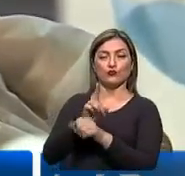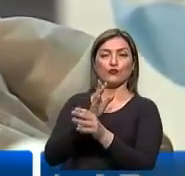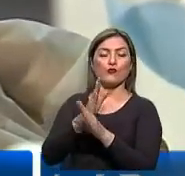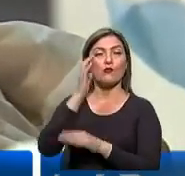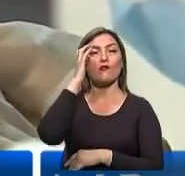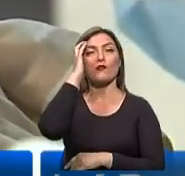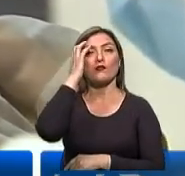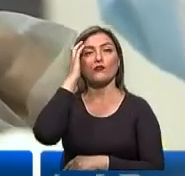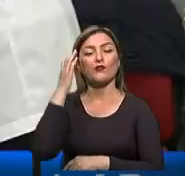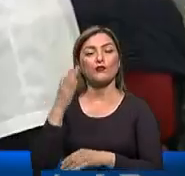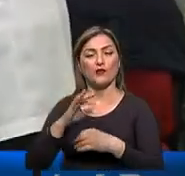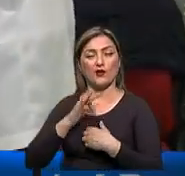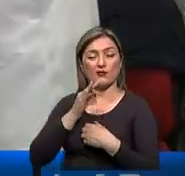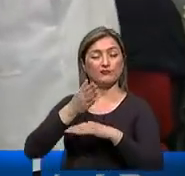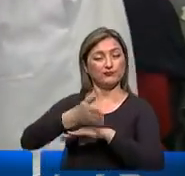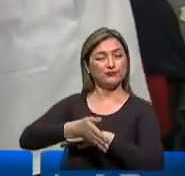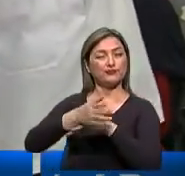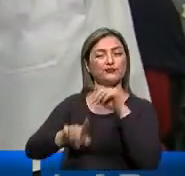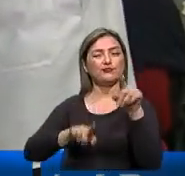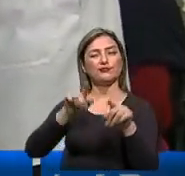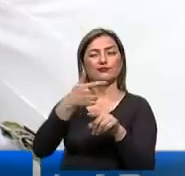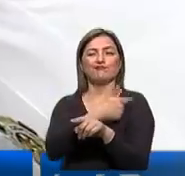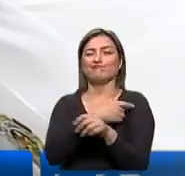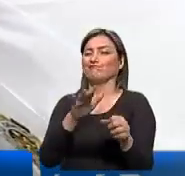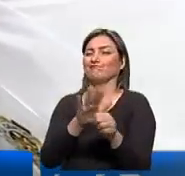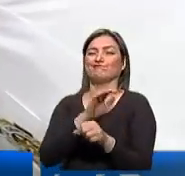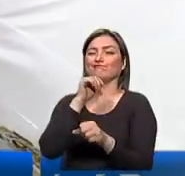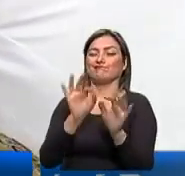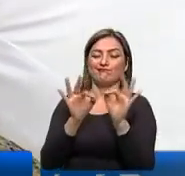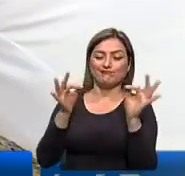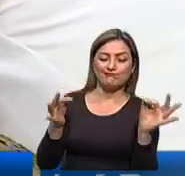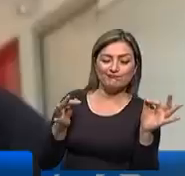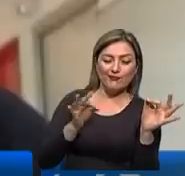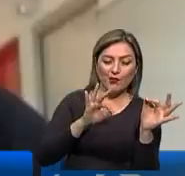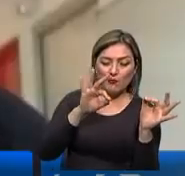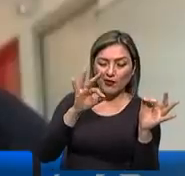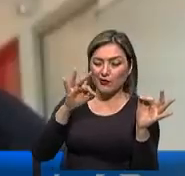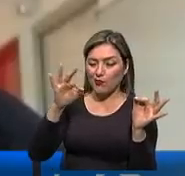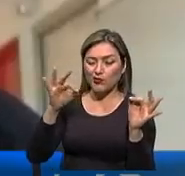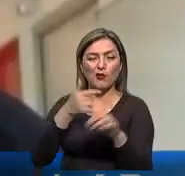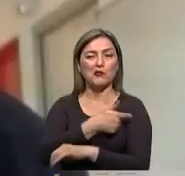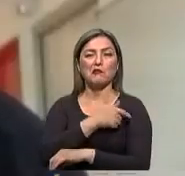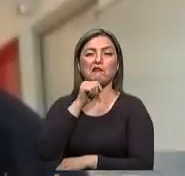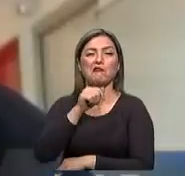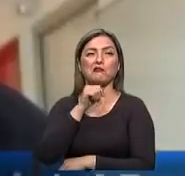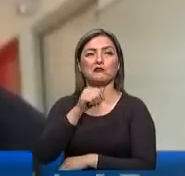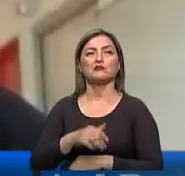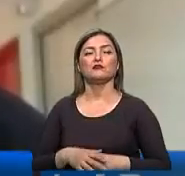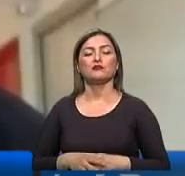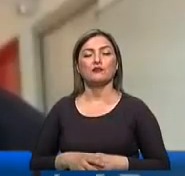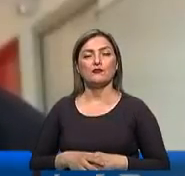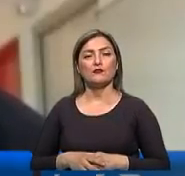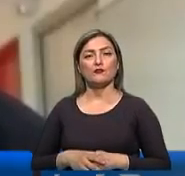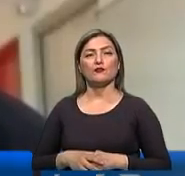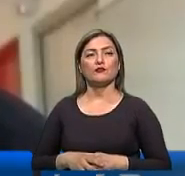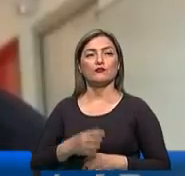les preocupa que tras la pandemia, muchos de ellos dejaron incompletos sus esquemas de vacunación. Si nosotros no alcanzamos los